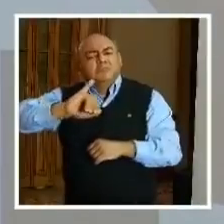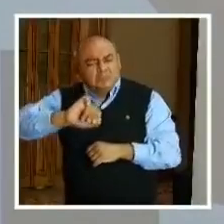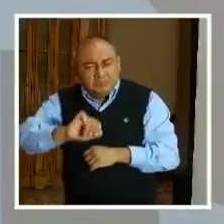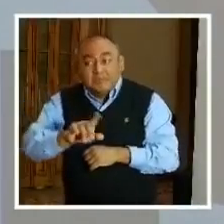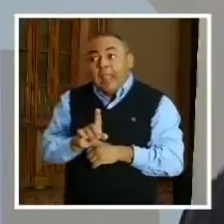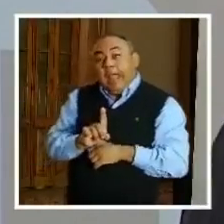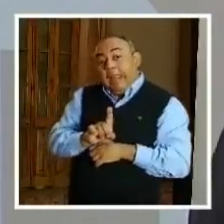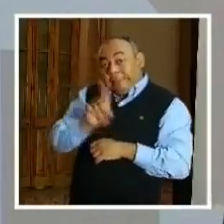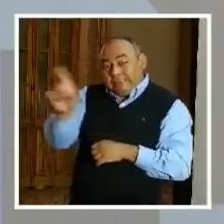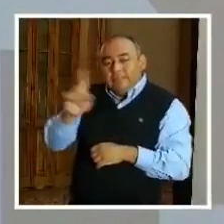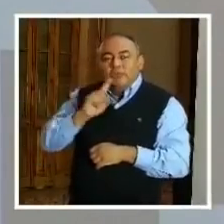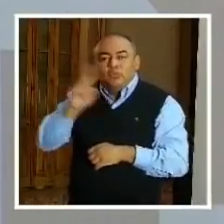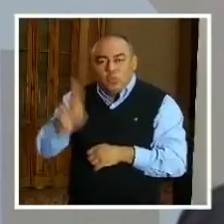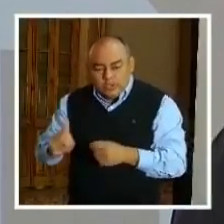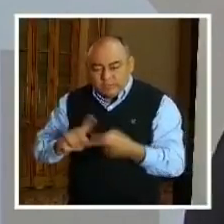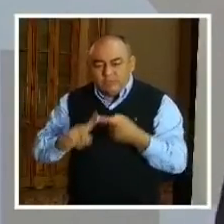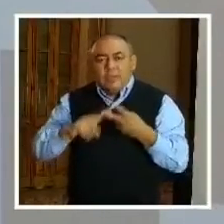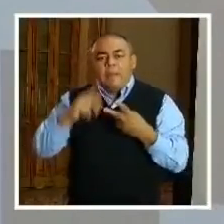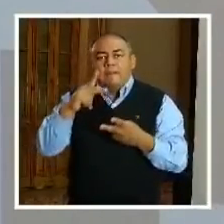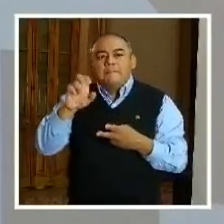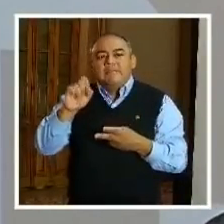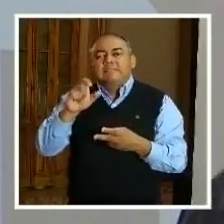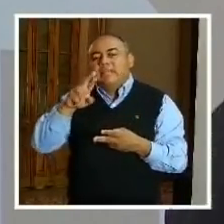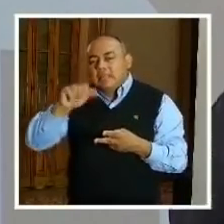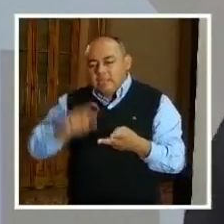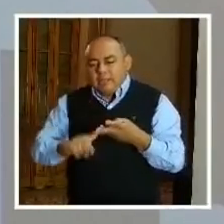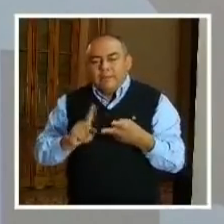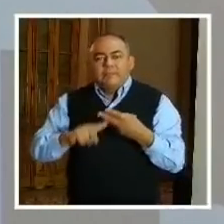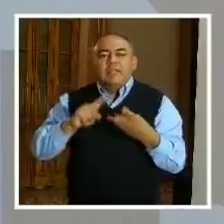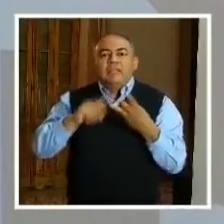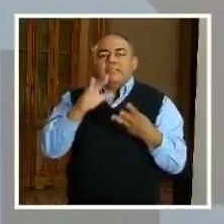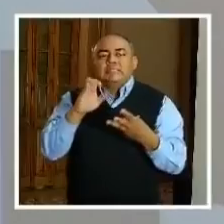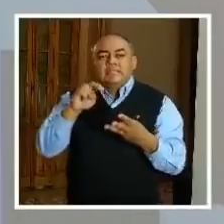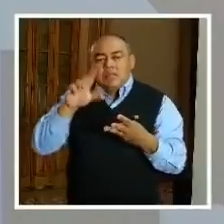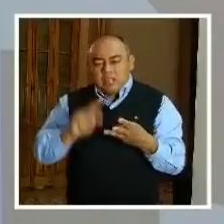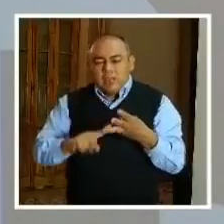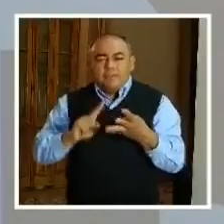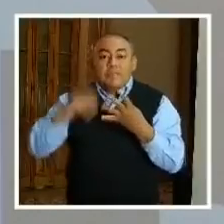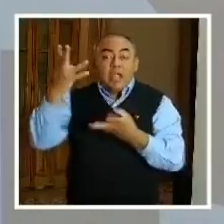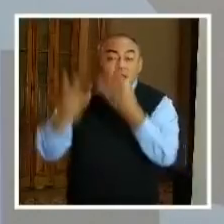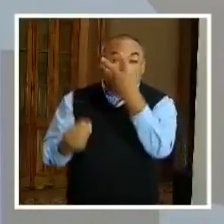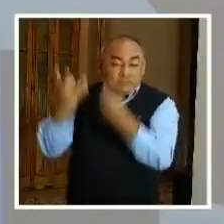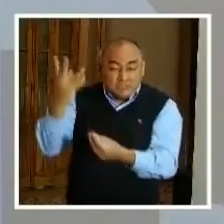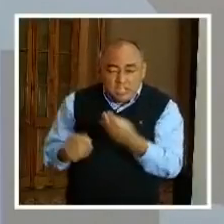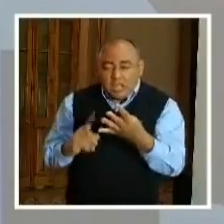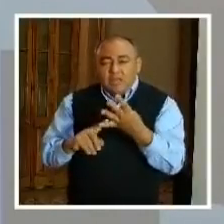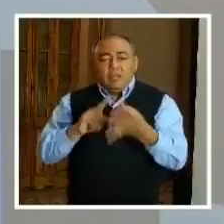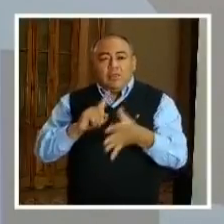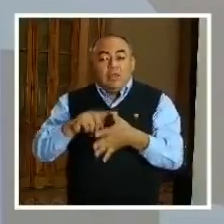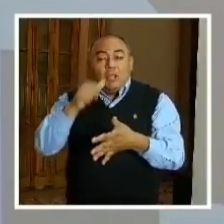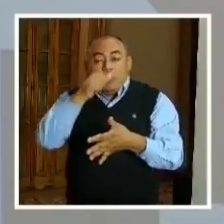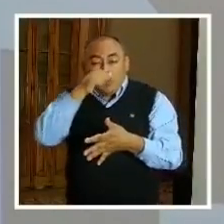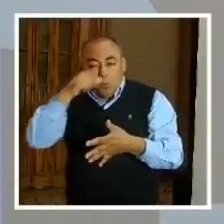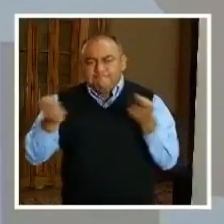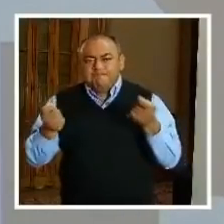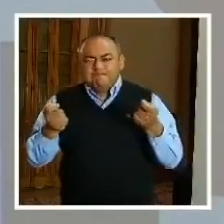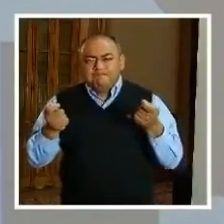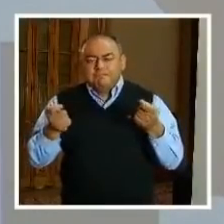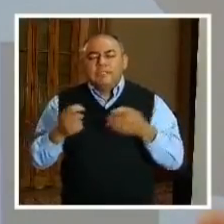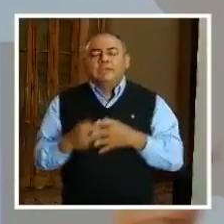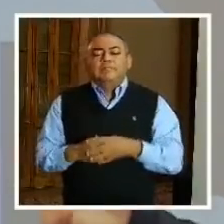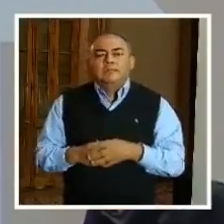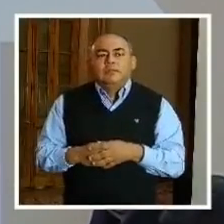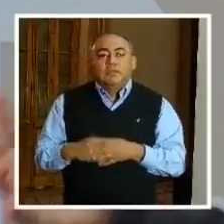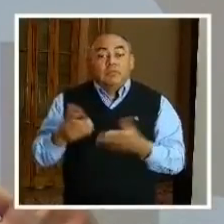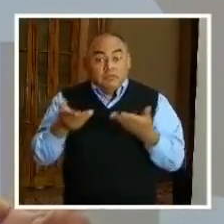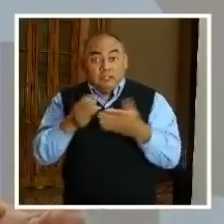Suazua, de Pesquería, de Ciénega, de García y sobre todo de Juárez y Cadereyta. Como la